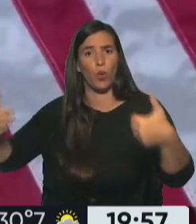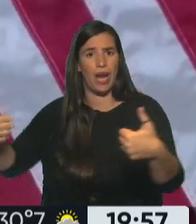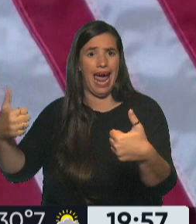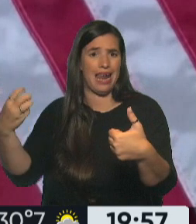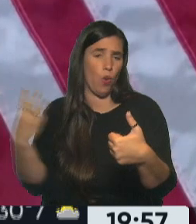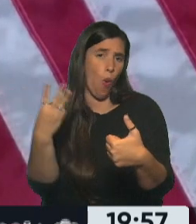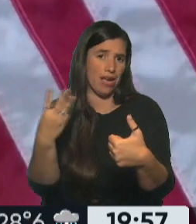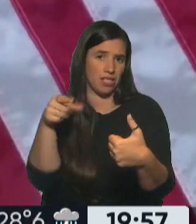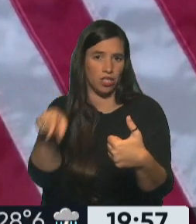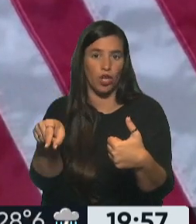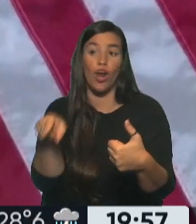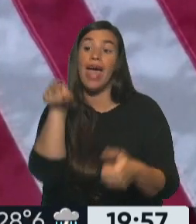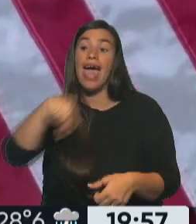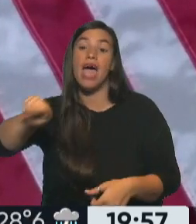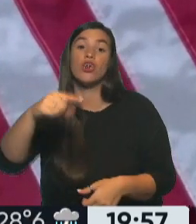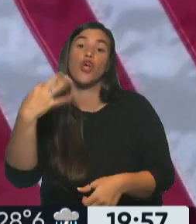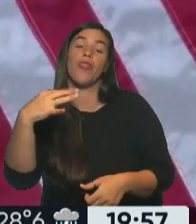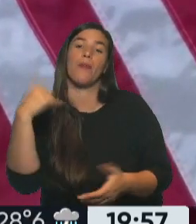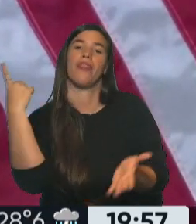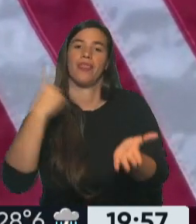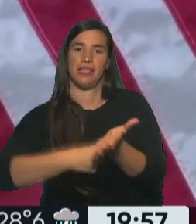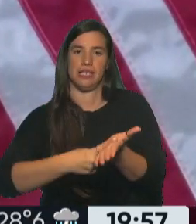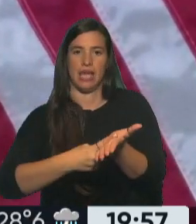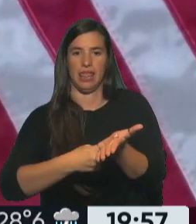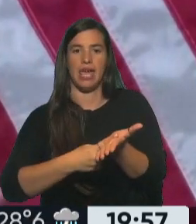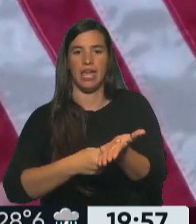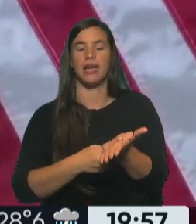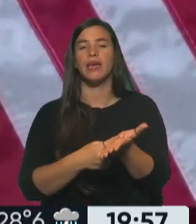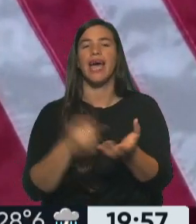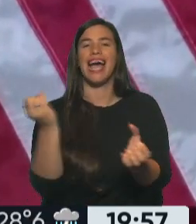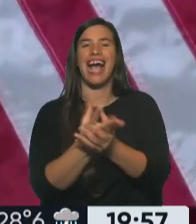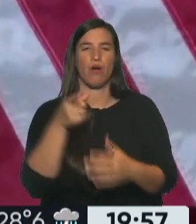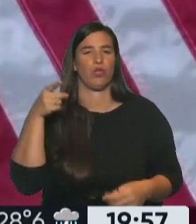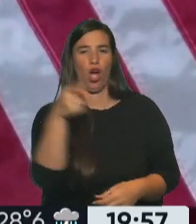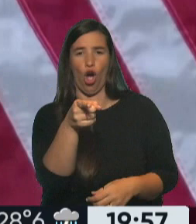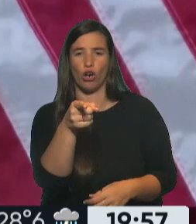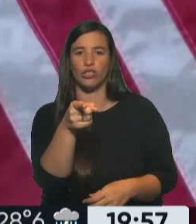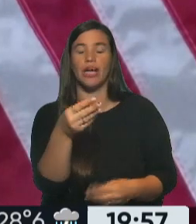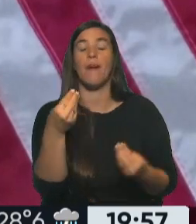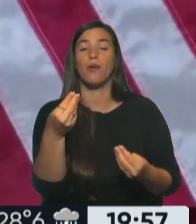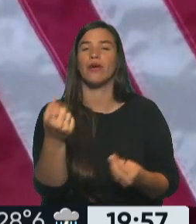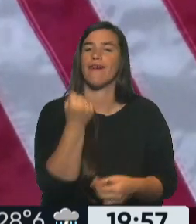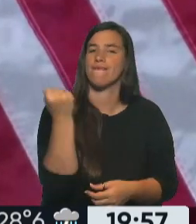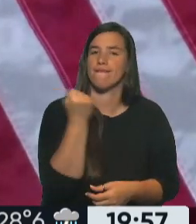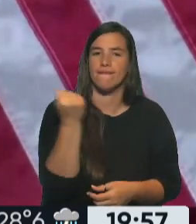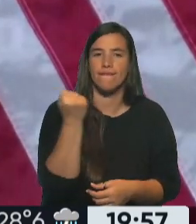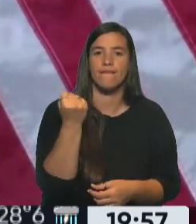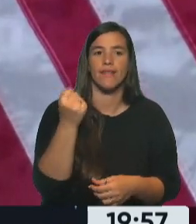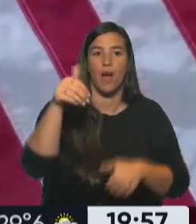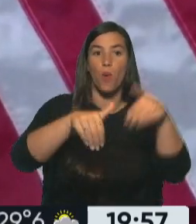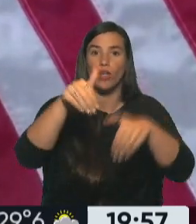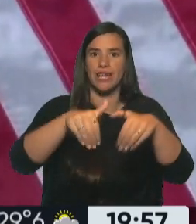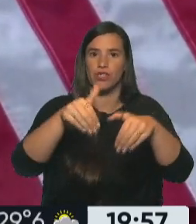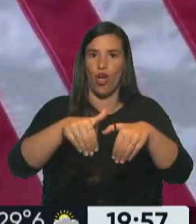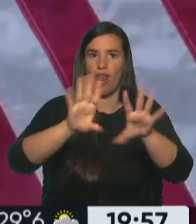magnate contaba con protección en el marco del caso federal en su contra por intentar revocar el resultado de las